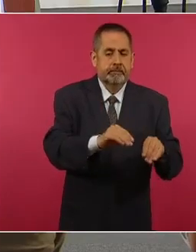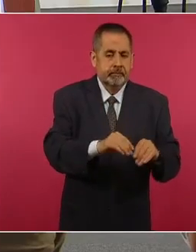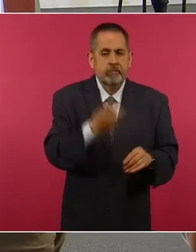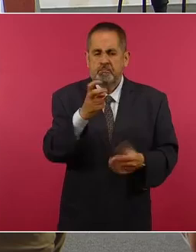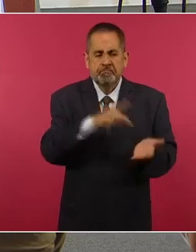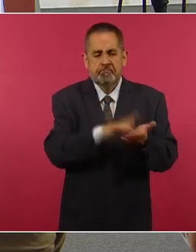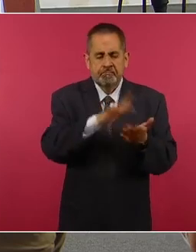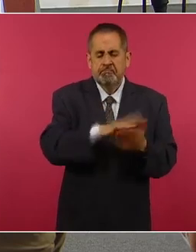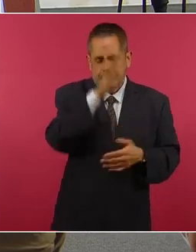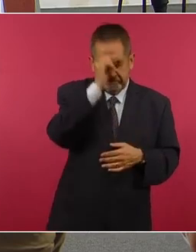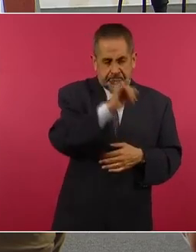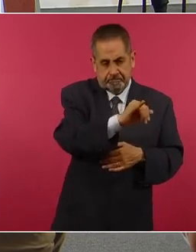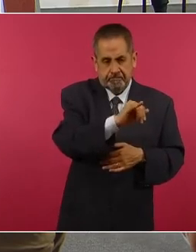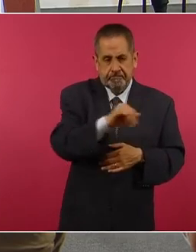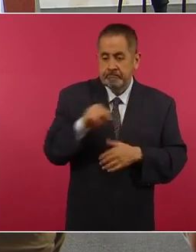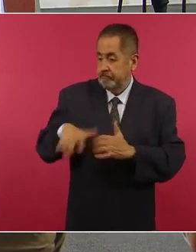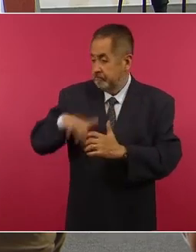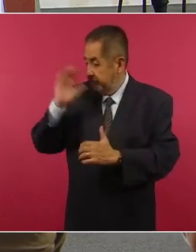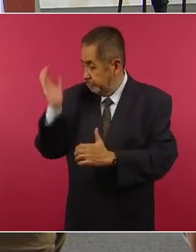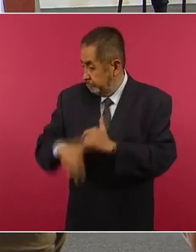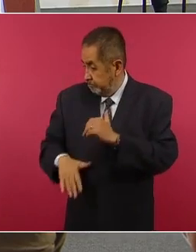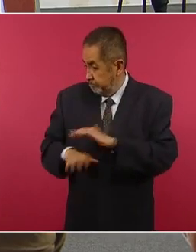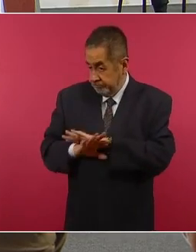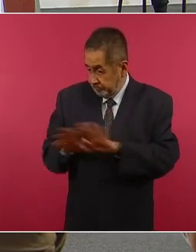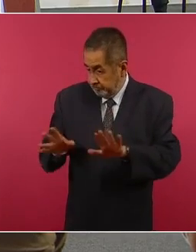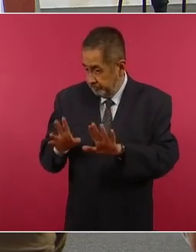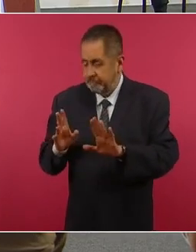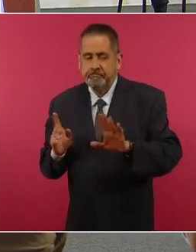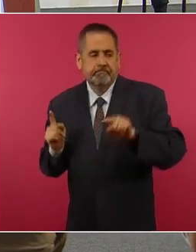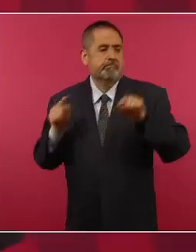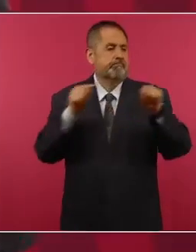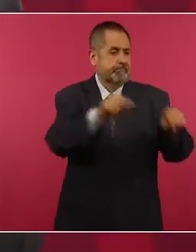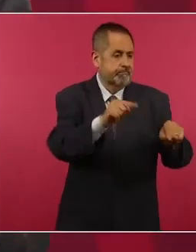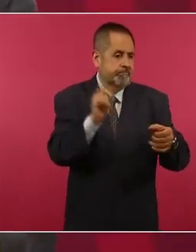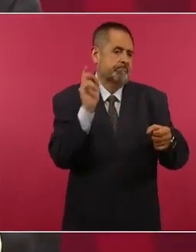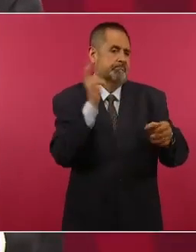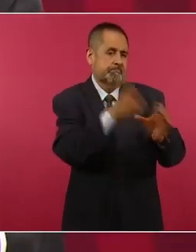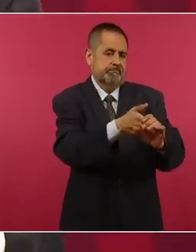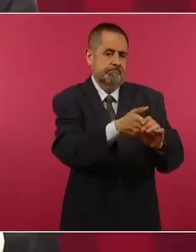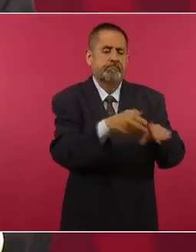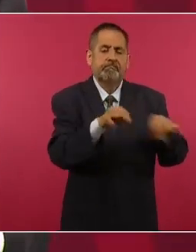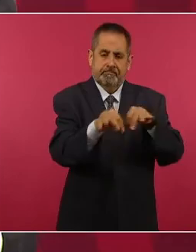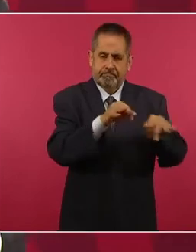impulsamos, para que quienes se quedaran sin trabajo